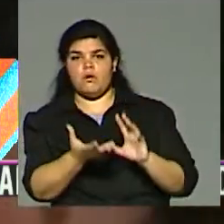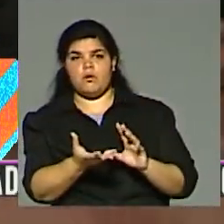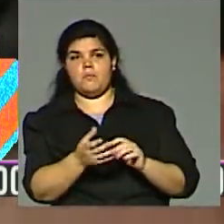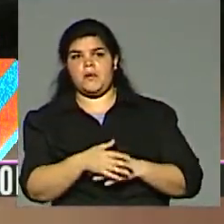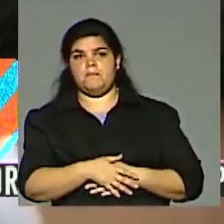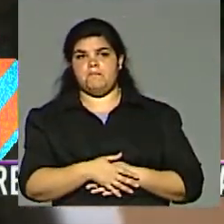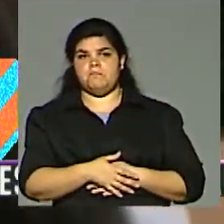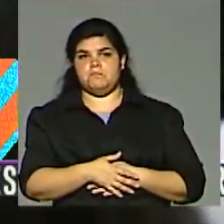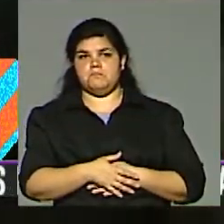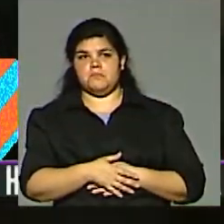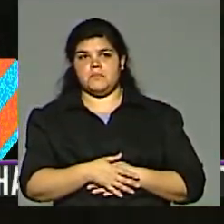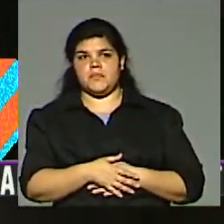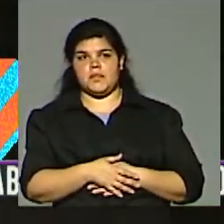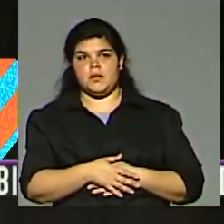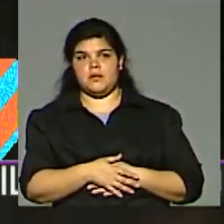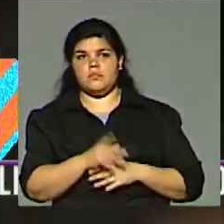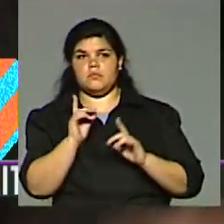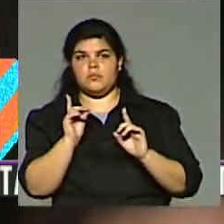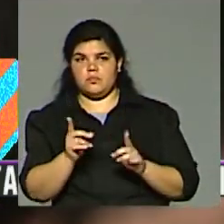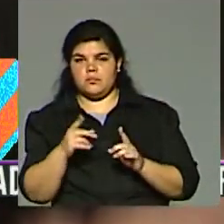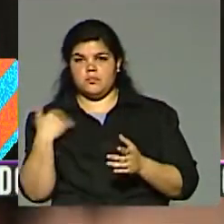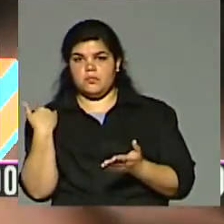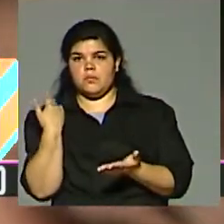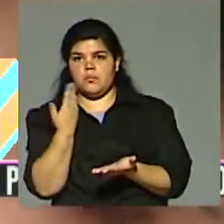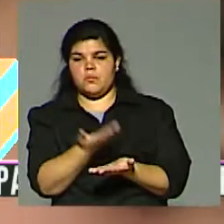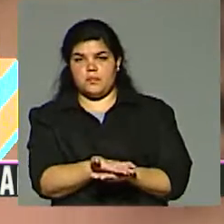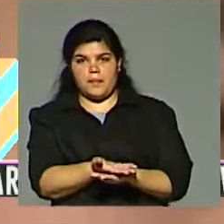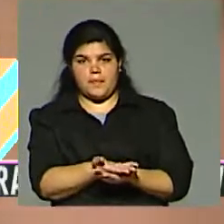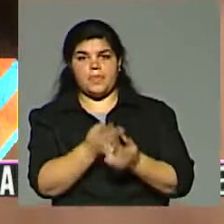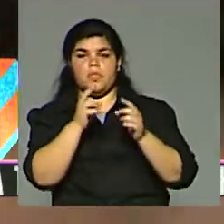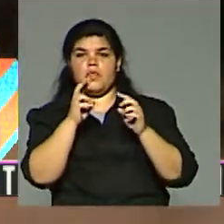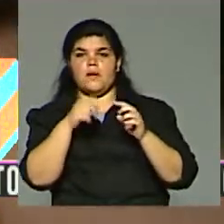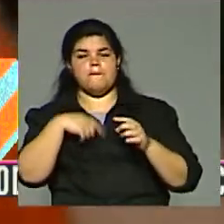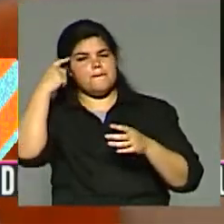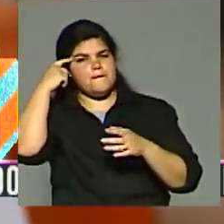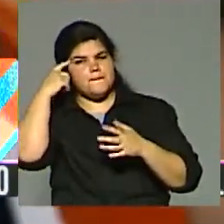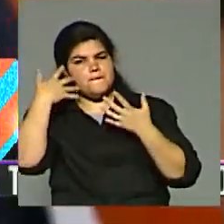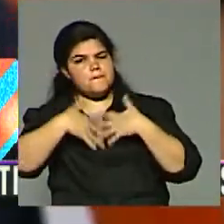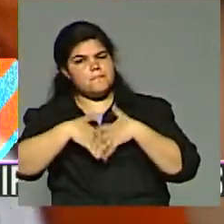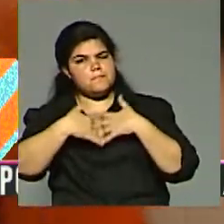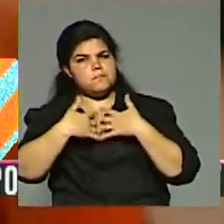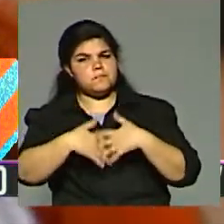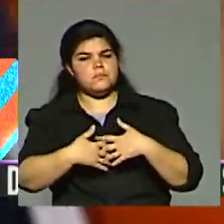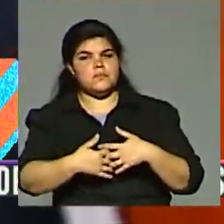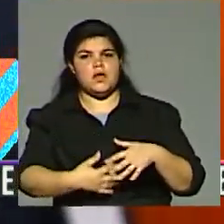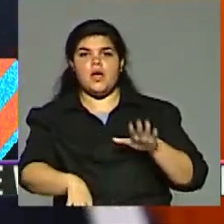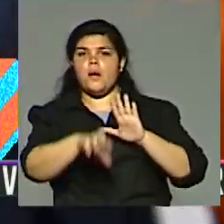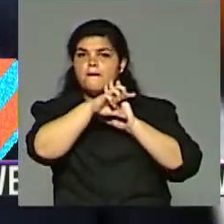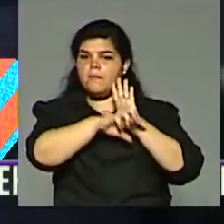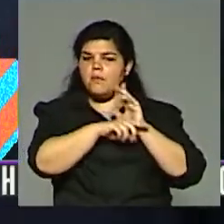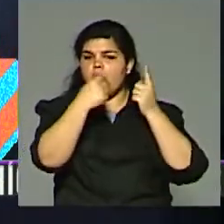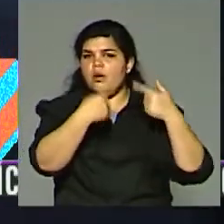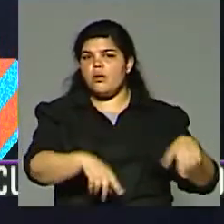la metodología propuesta en el caso, bueno, de repensar nuestros diseños curriculares, tomando como referencia